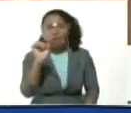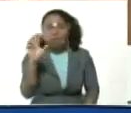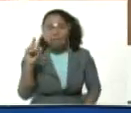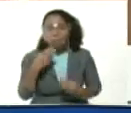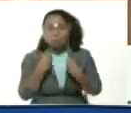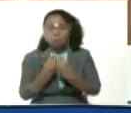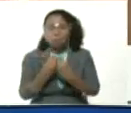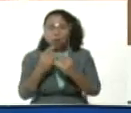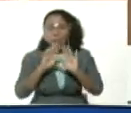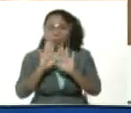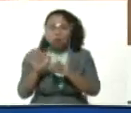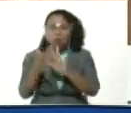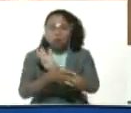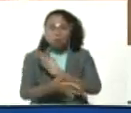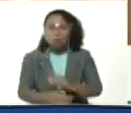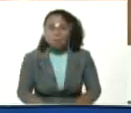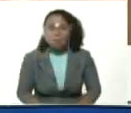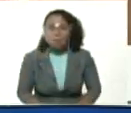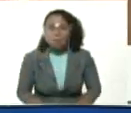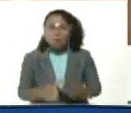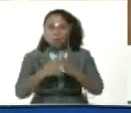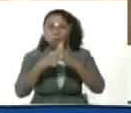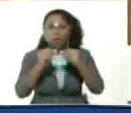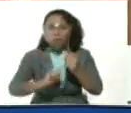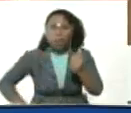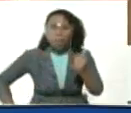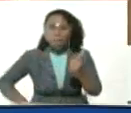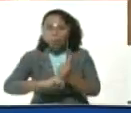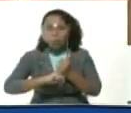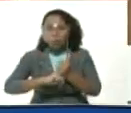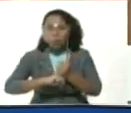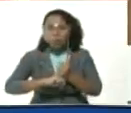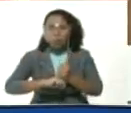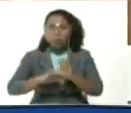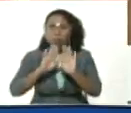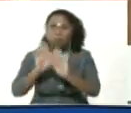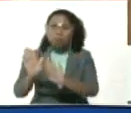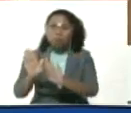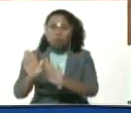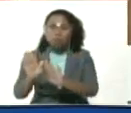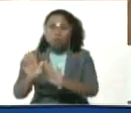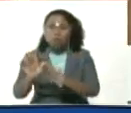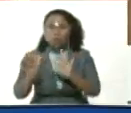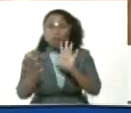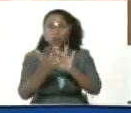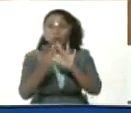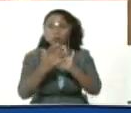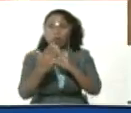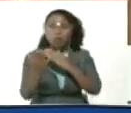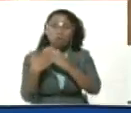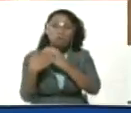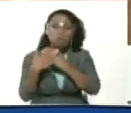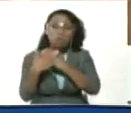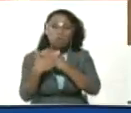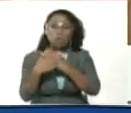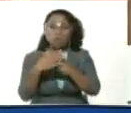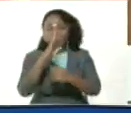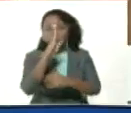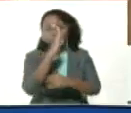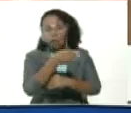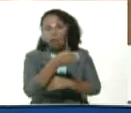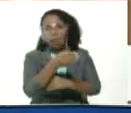Mérida. Todo nuestro respaldo, todo el apoyo. Cuando tengan la conexión me avisan. Vámonos